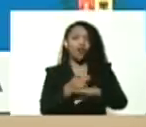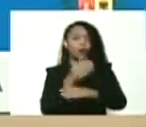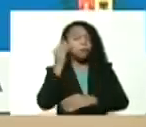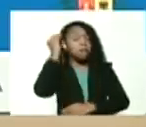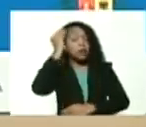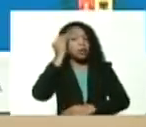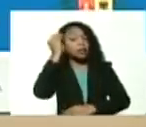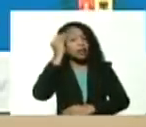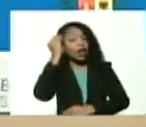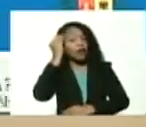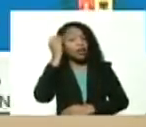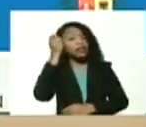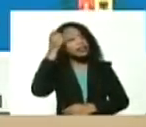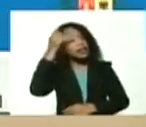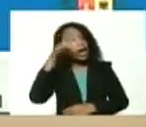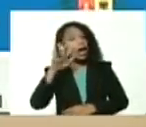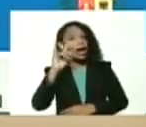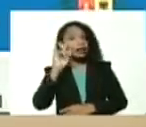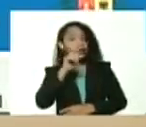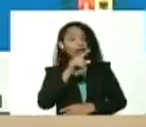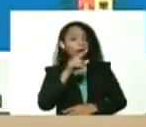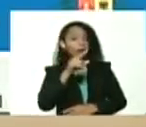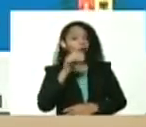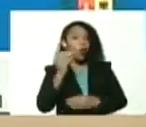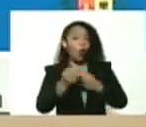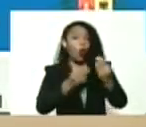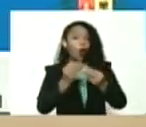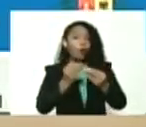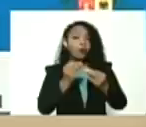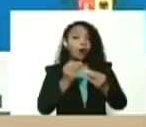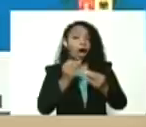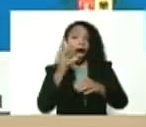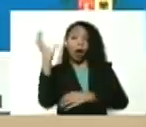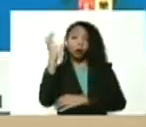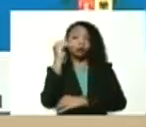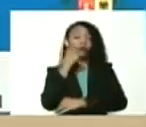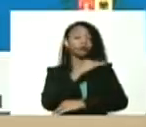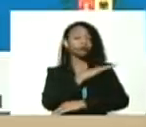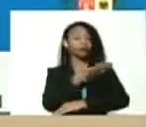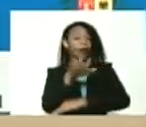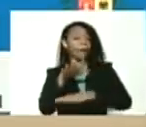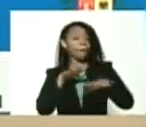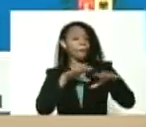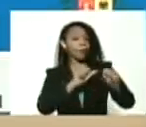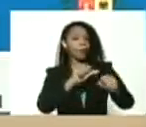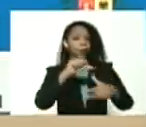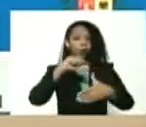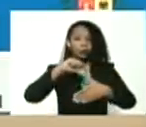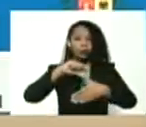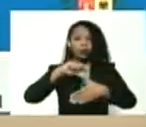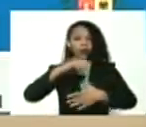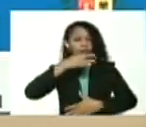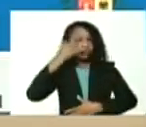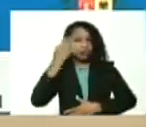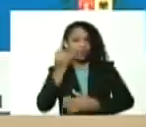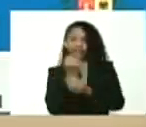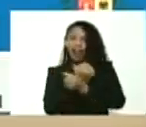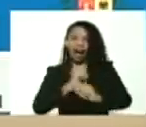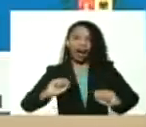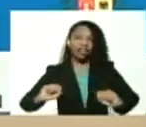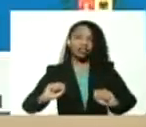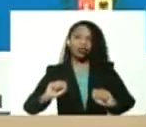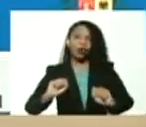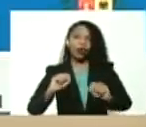pensaban y crearon a Colombia como un paraíso imperial en Sudamérica, un verdadero fracaso